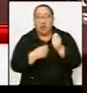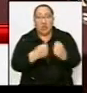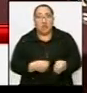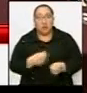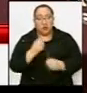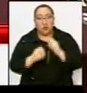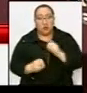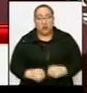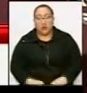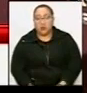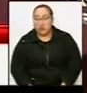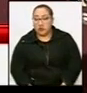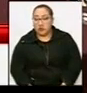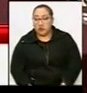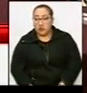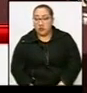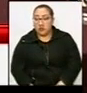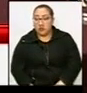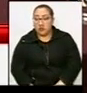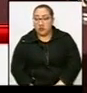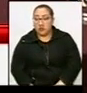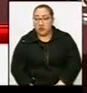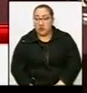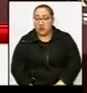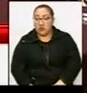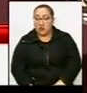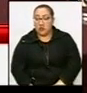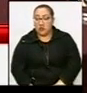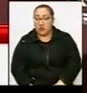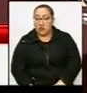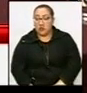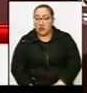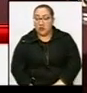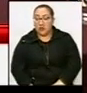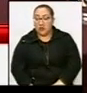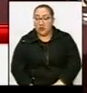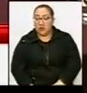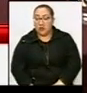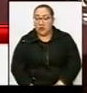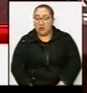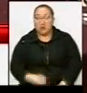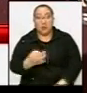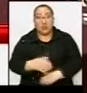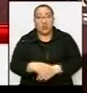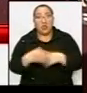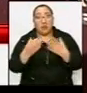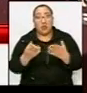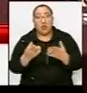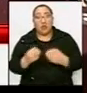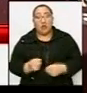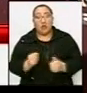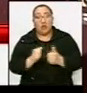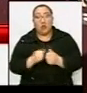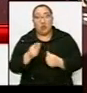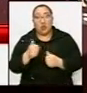solucionar tanta problemática que existe. Y definitivamente saludarlo nuevamente y felicitarlo por los trabajos